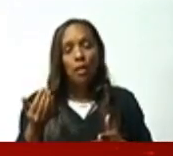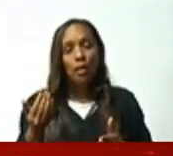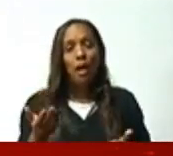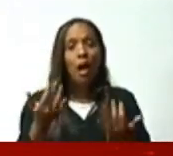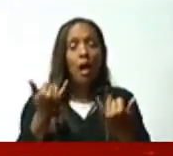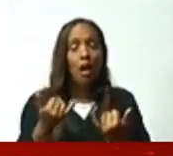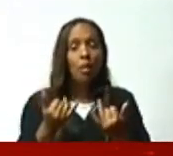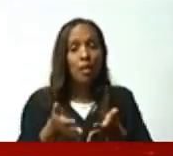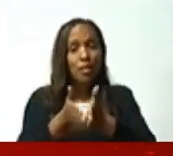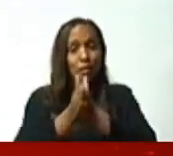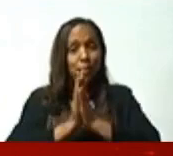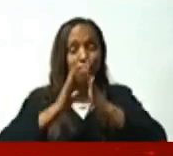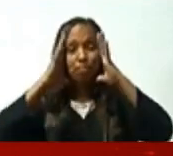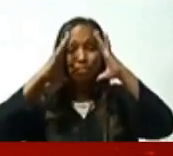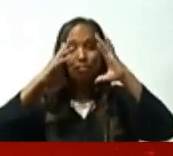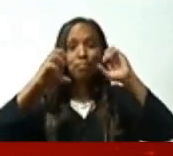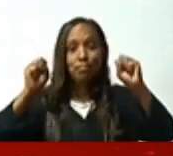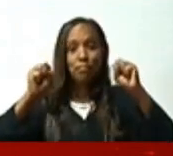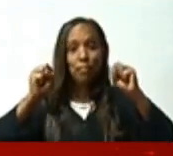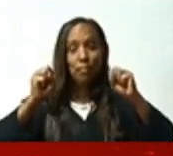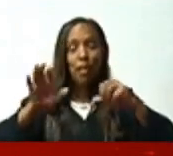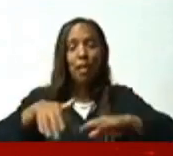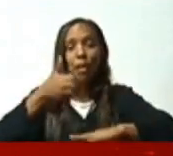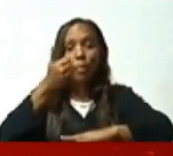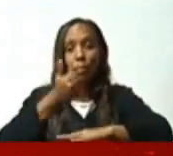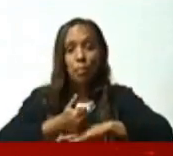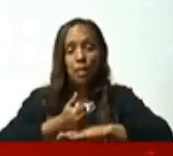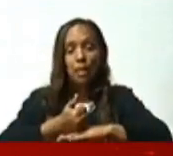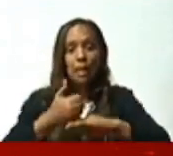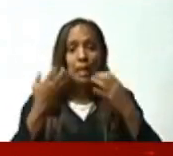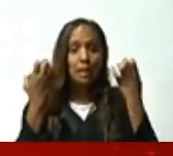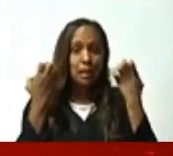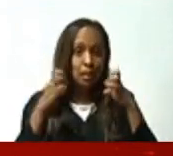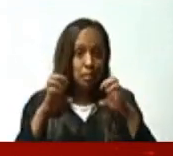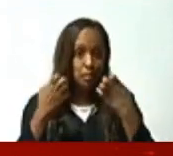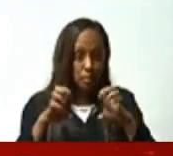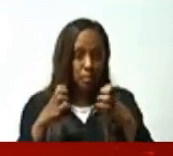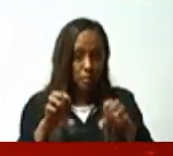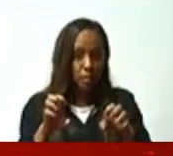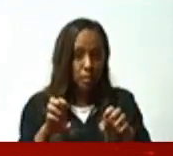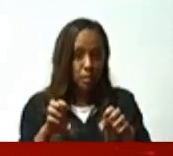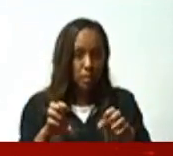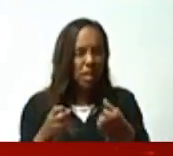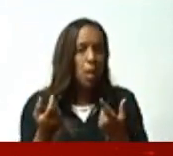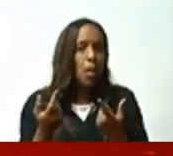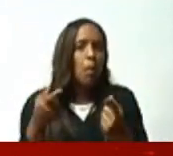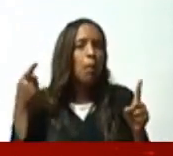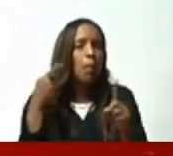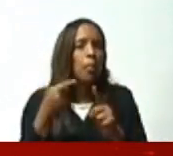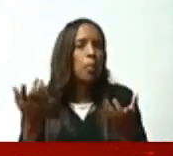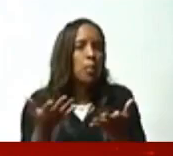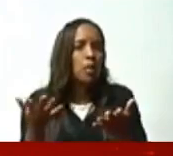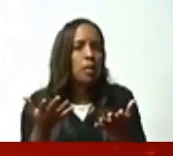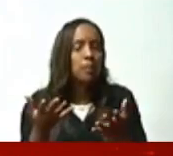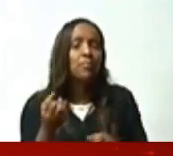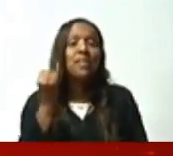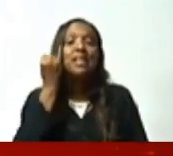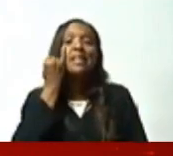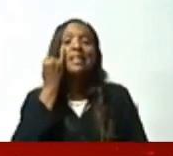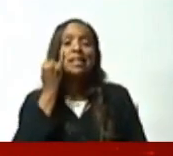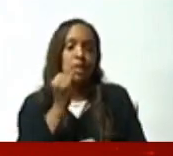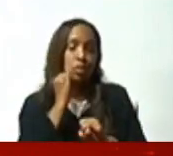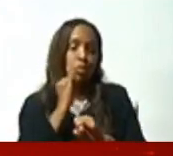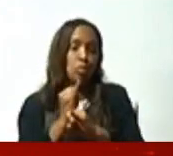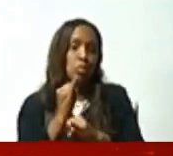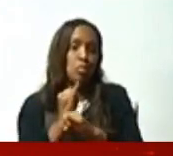esta solicitud, solamente tiene que ver con la facilidad que tienen las instituciones y la nombra de las instituciones que